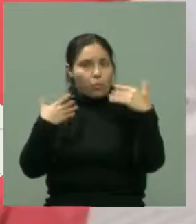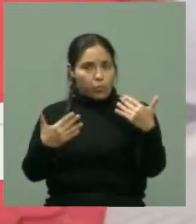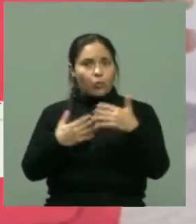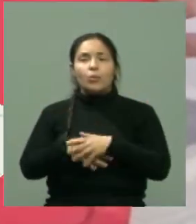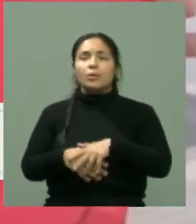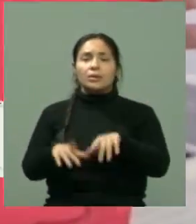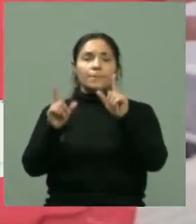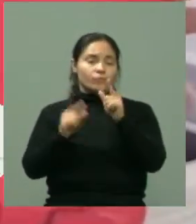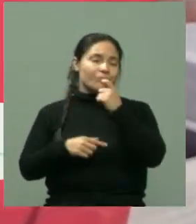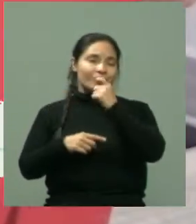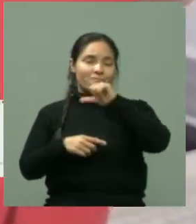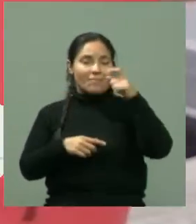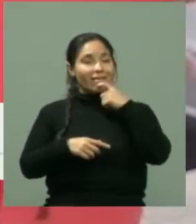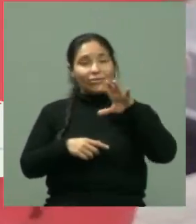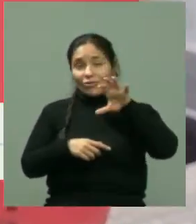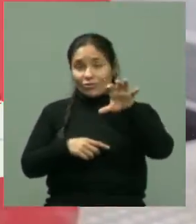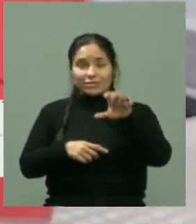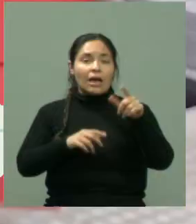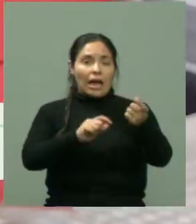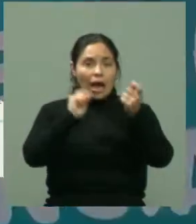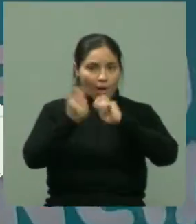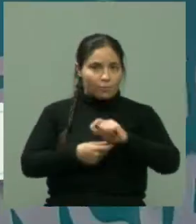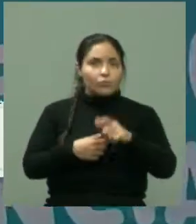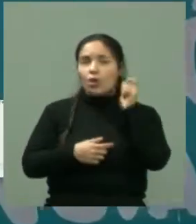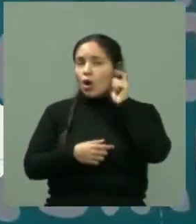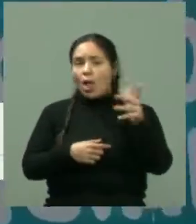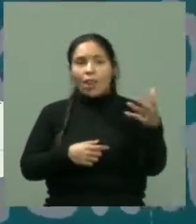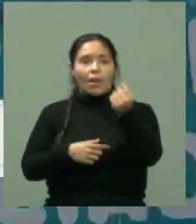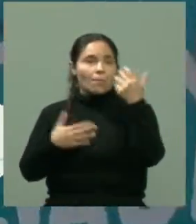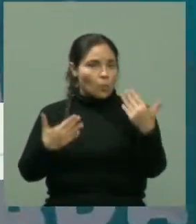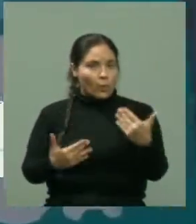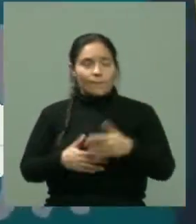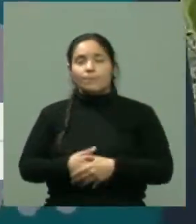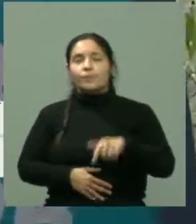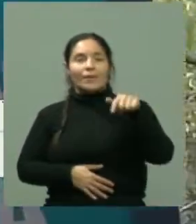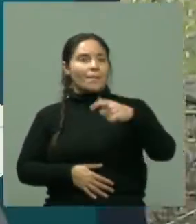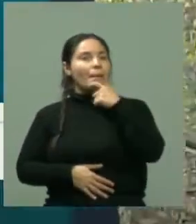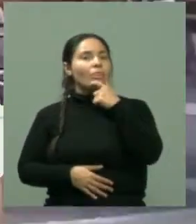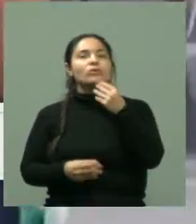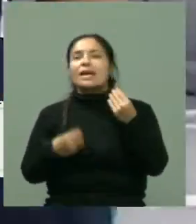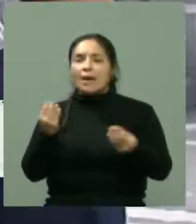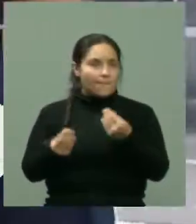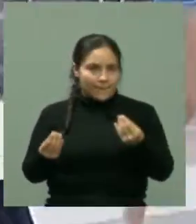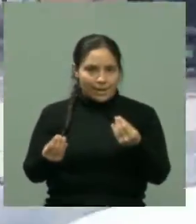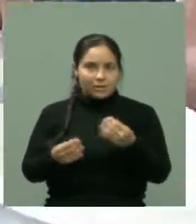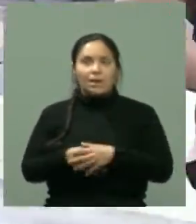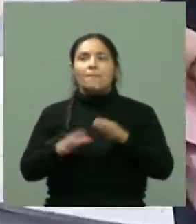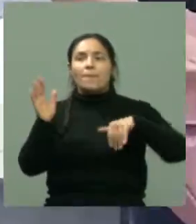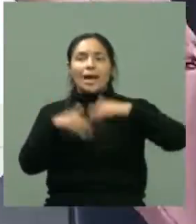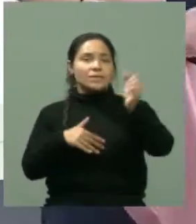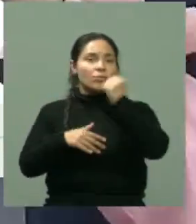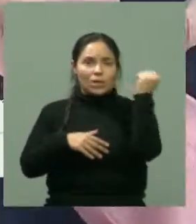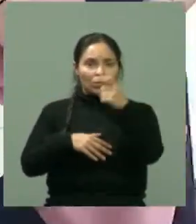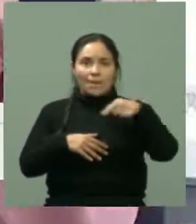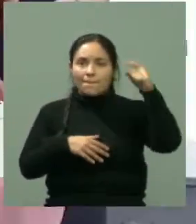de la realidad de nuestra provincia podemos lograr algún cambio. ¿Y en Mendoza qué? ¿Cuáles, digamos, son las prioridades que tienen ustedes